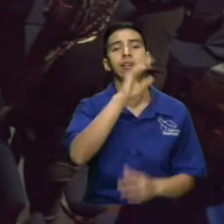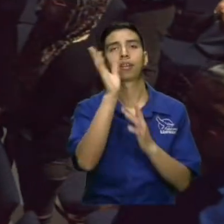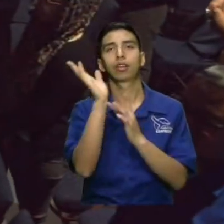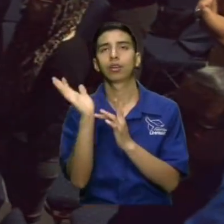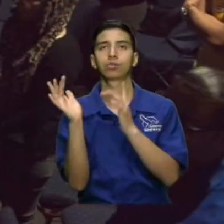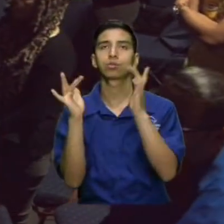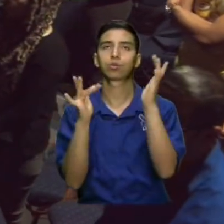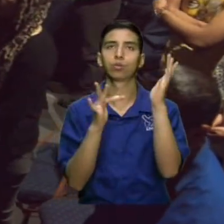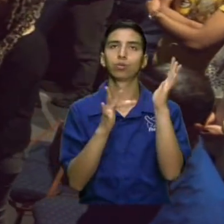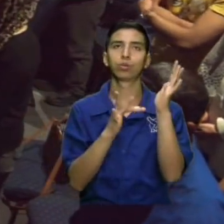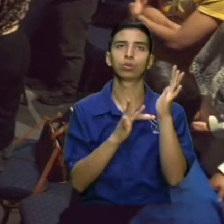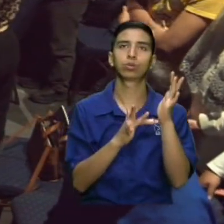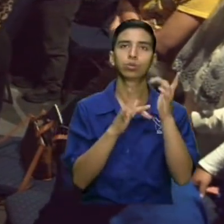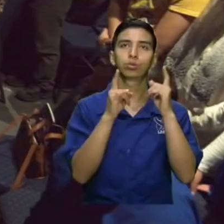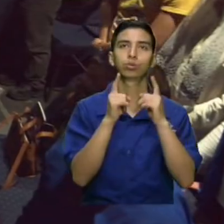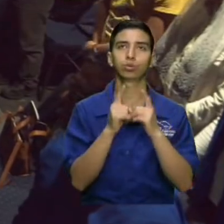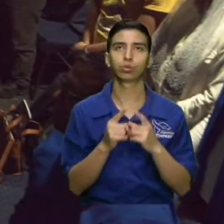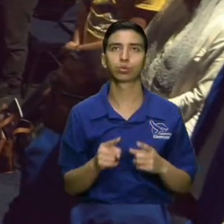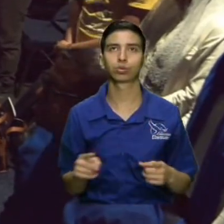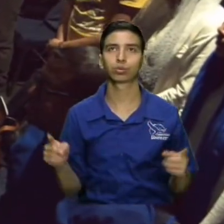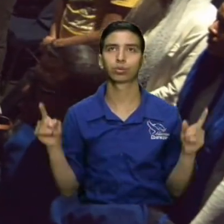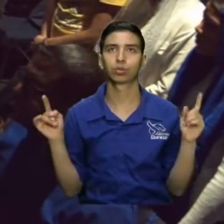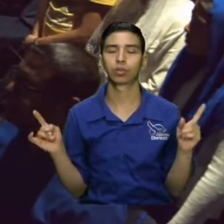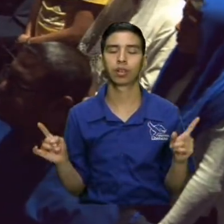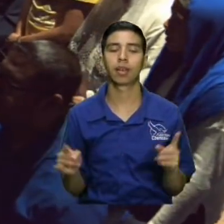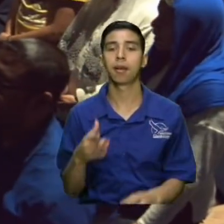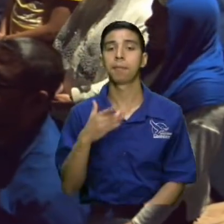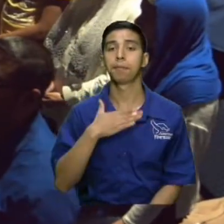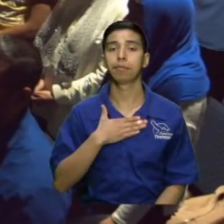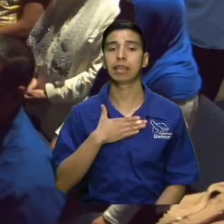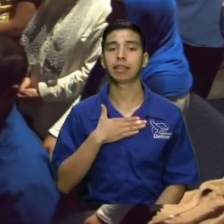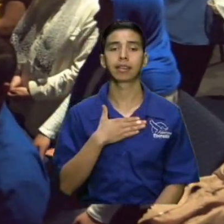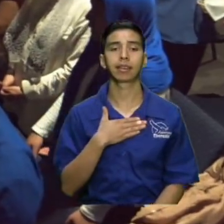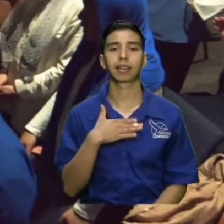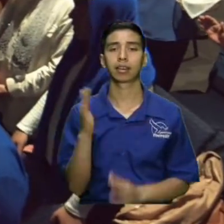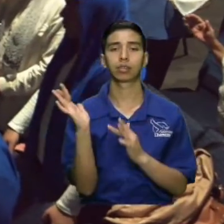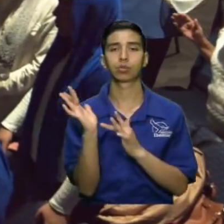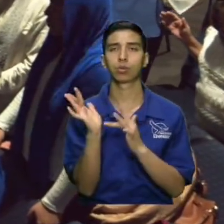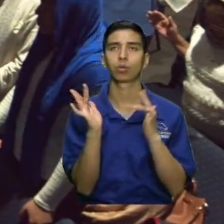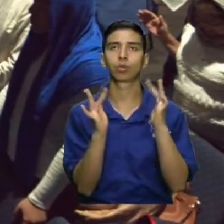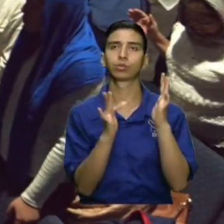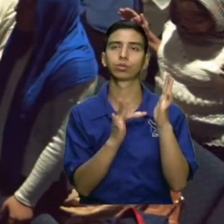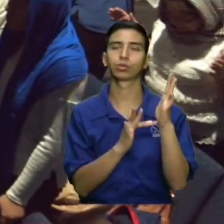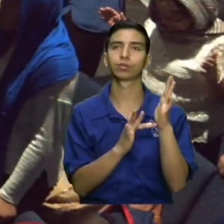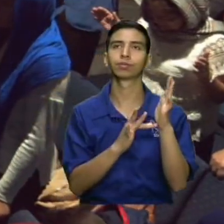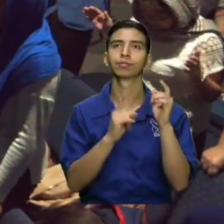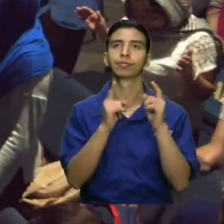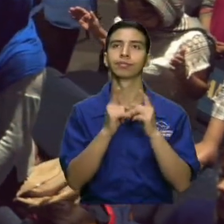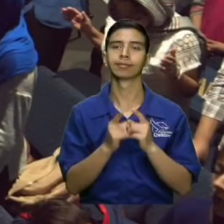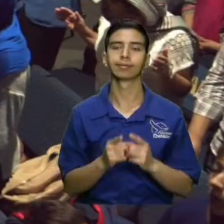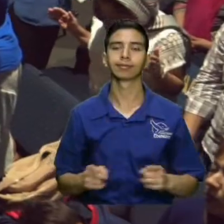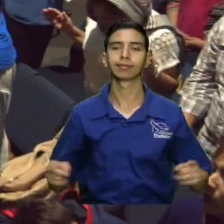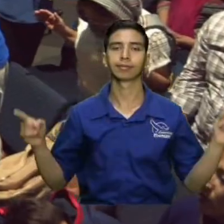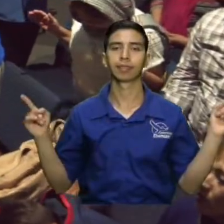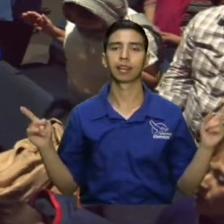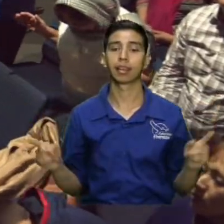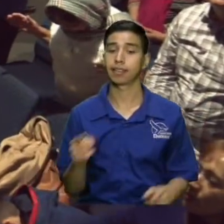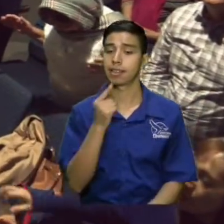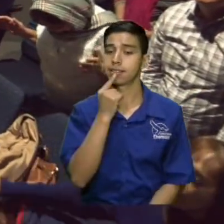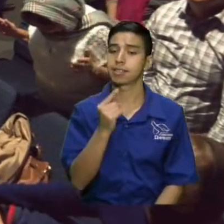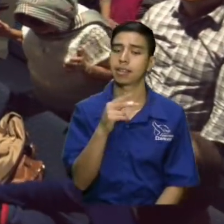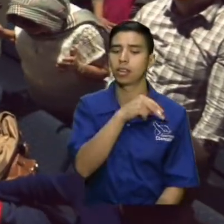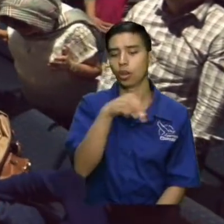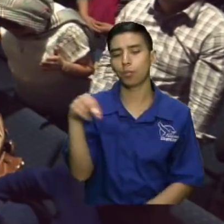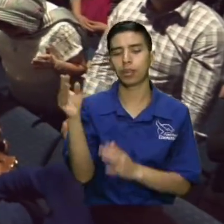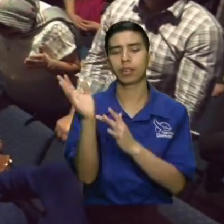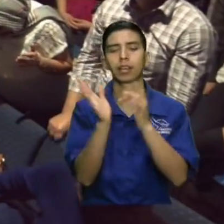por ellas en un momento. Solo deleitémonos un segundito más pronunciando ese nombre tan lindo.